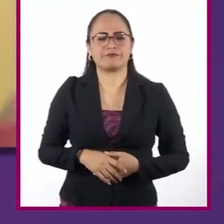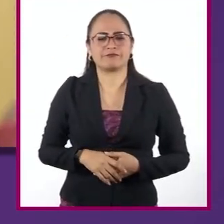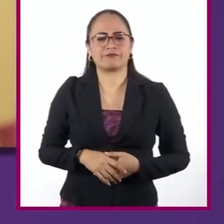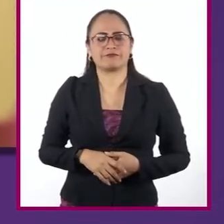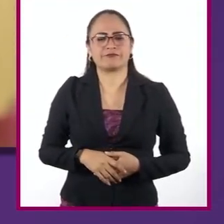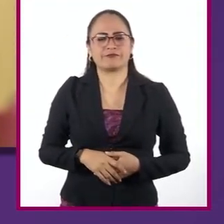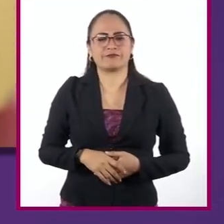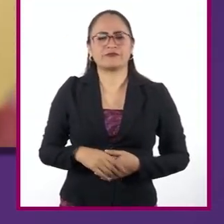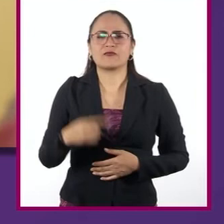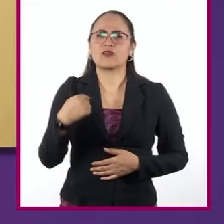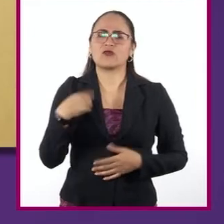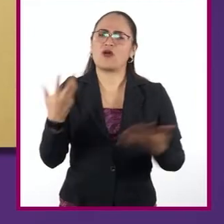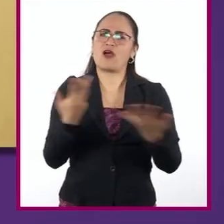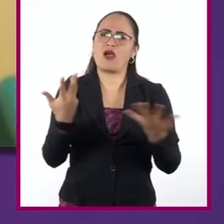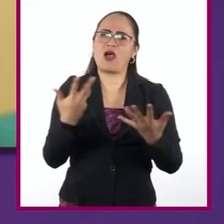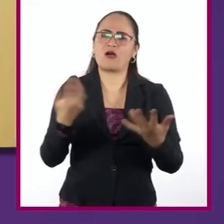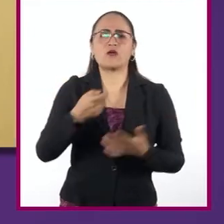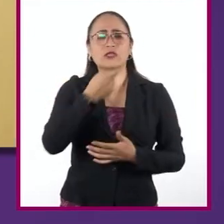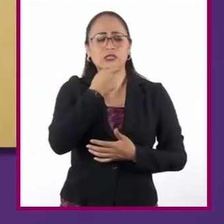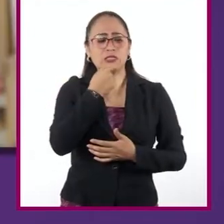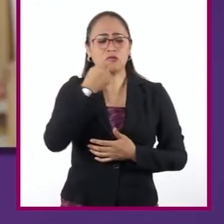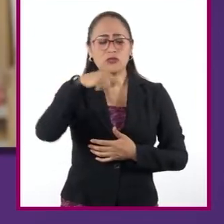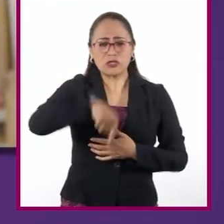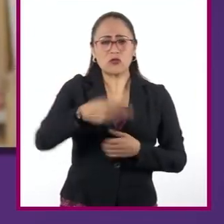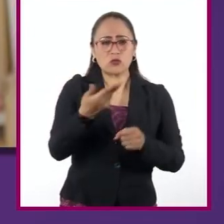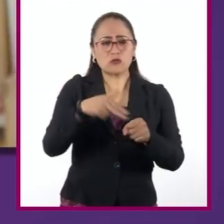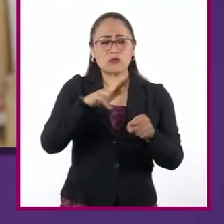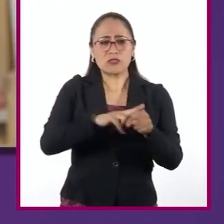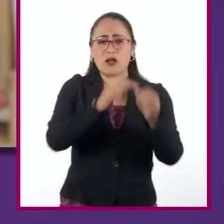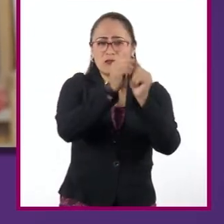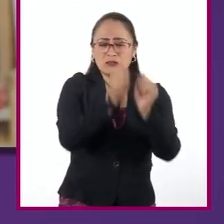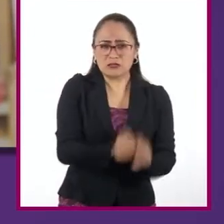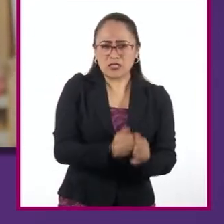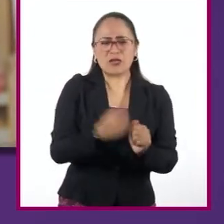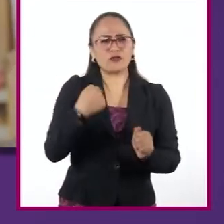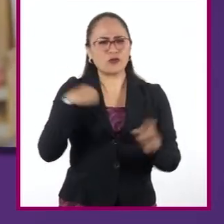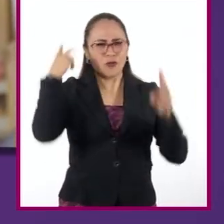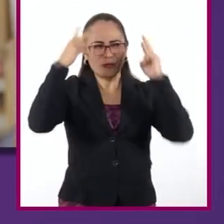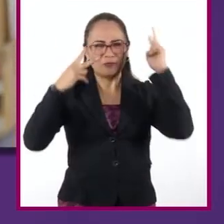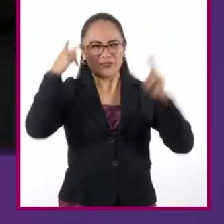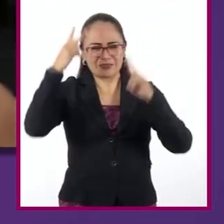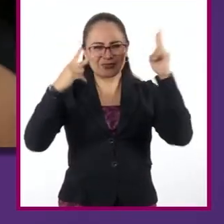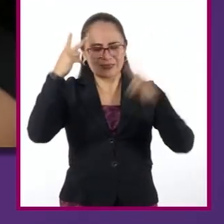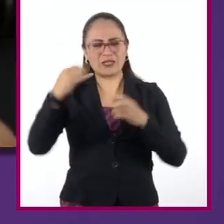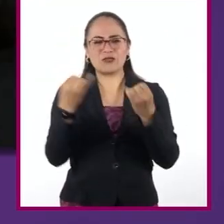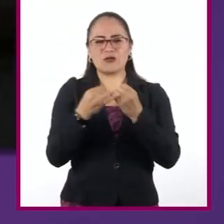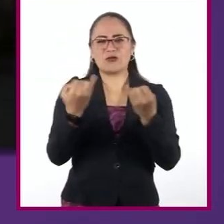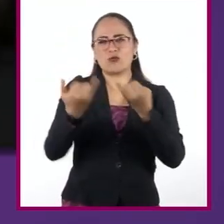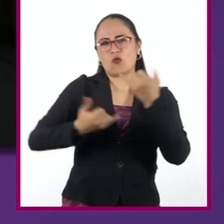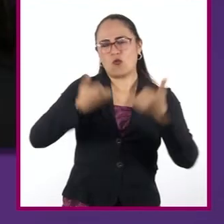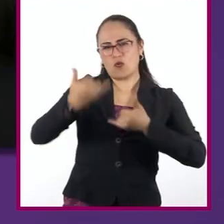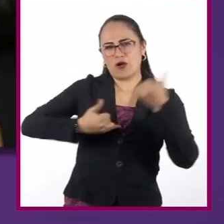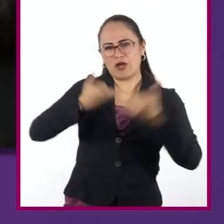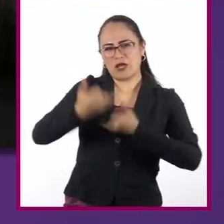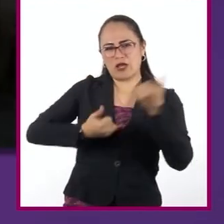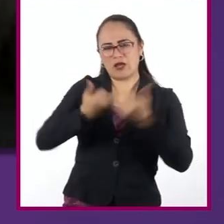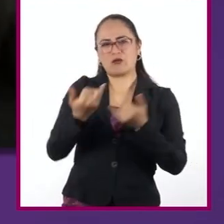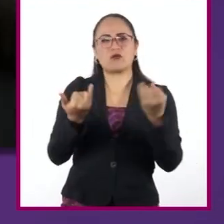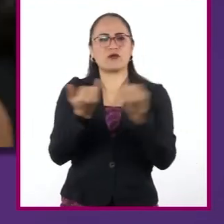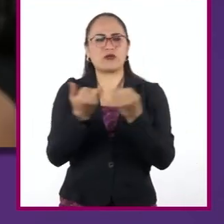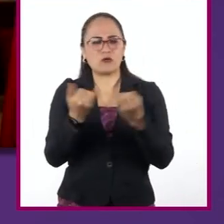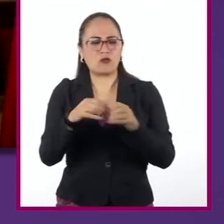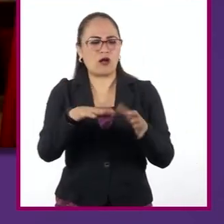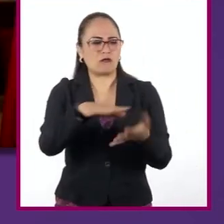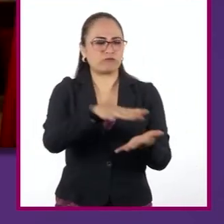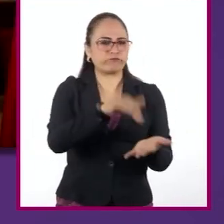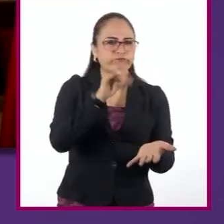Hago visita a los niños de hospitalización, juego con niños de consulta externa, ayudo a la recolección,